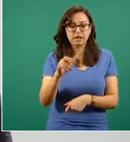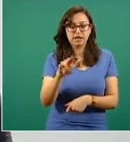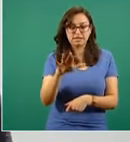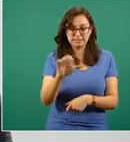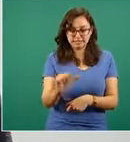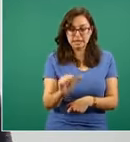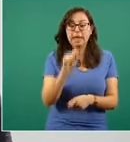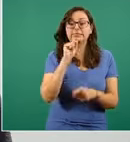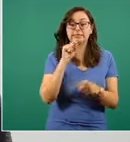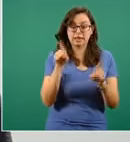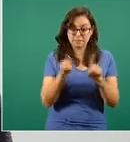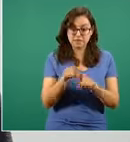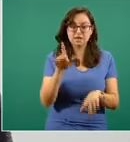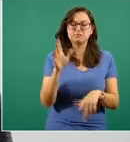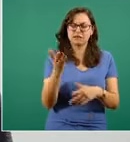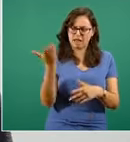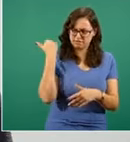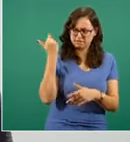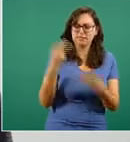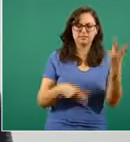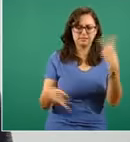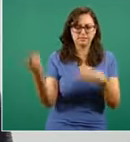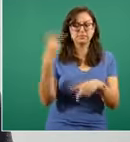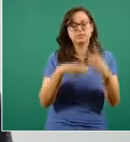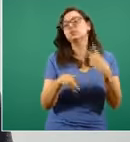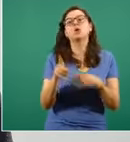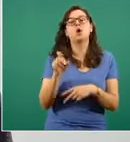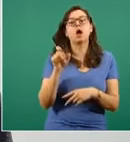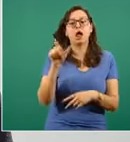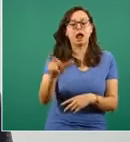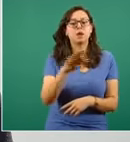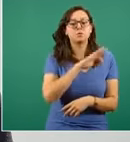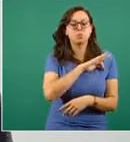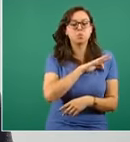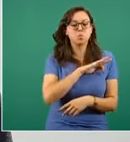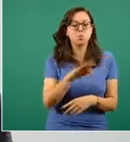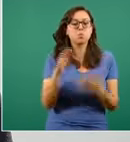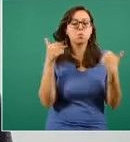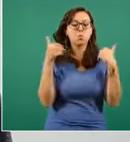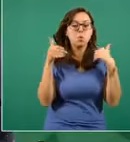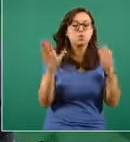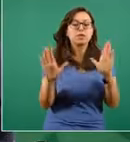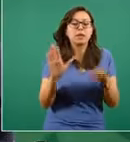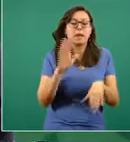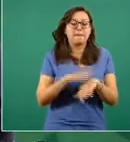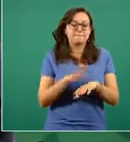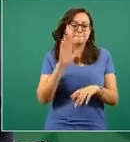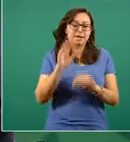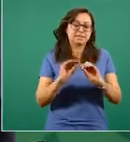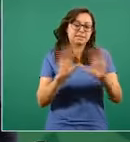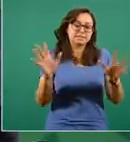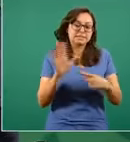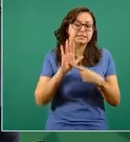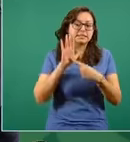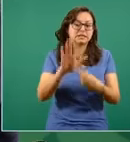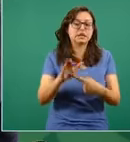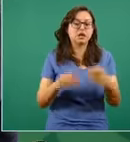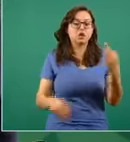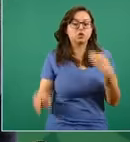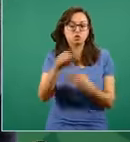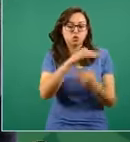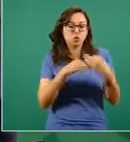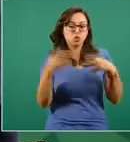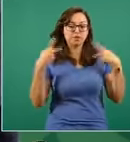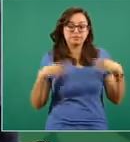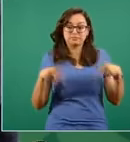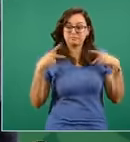también nos ha acompañado, en donde él podría evidenciarnos o podría pasarnos los registros de todas las personas, que